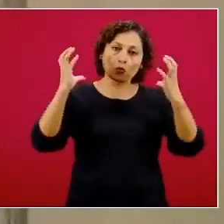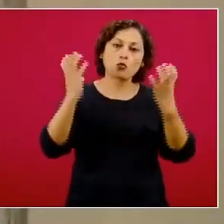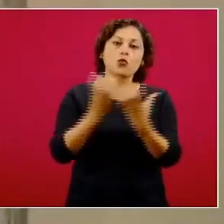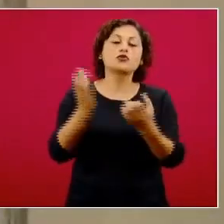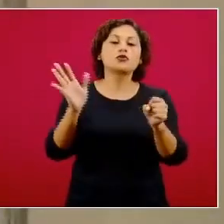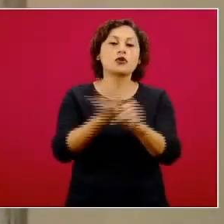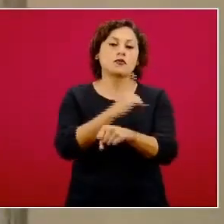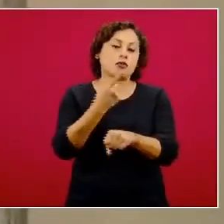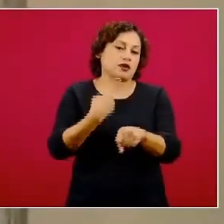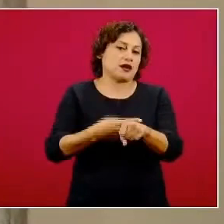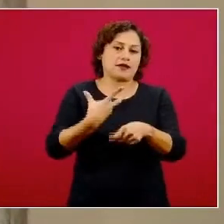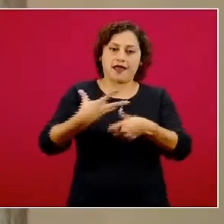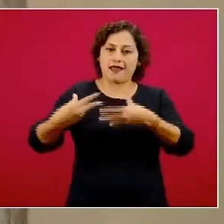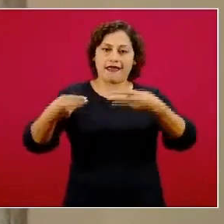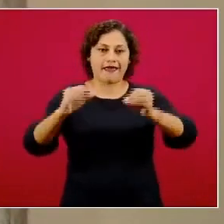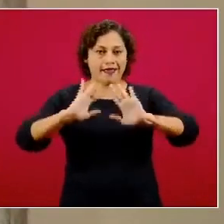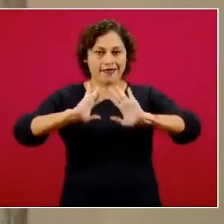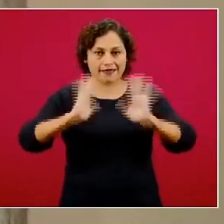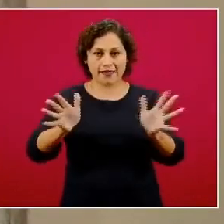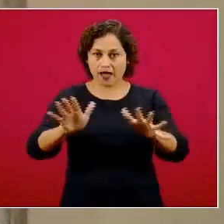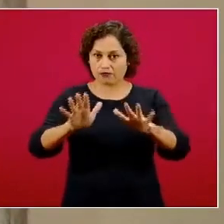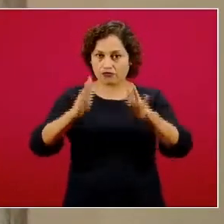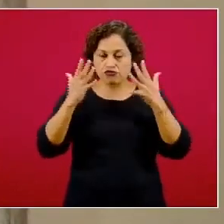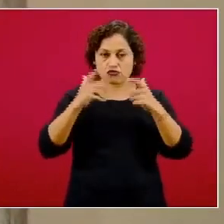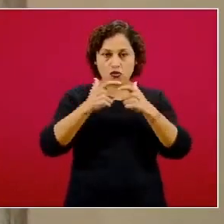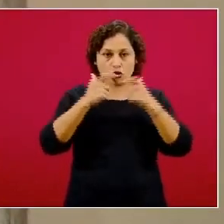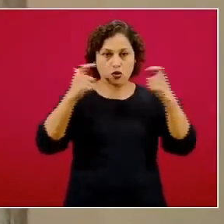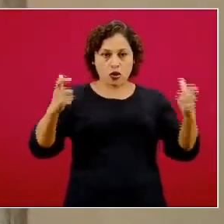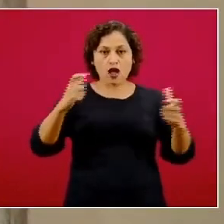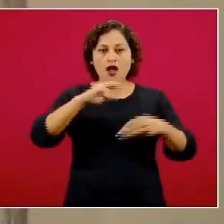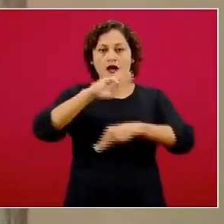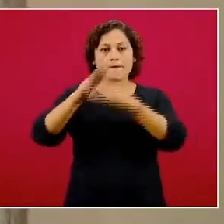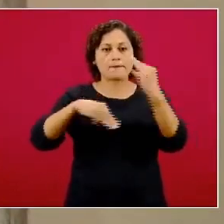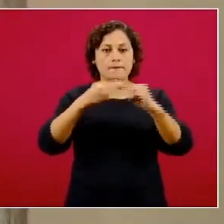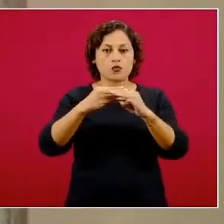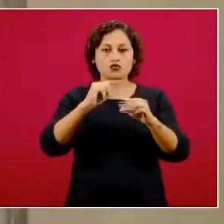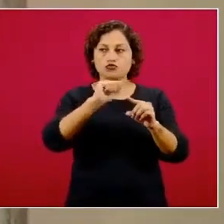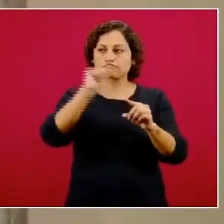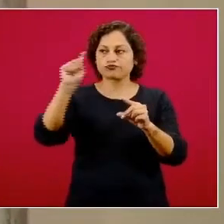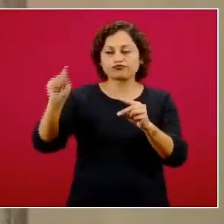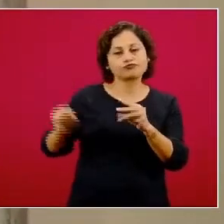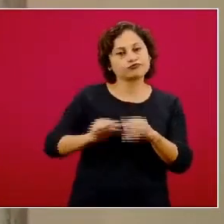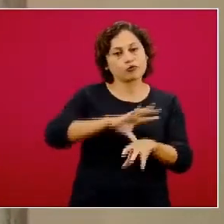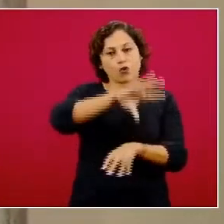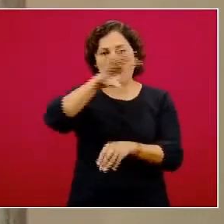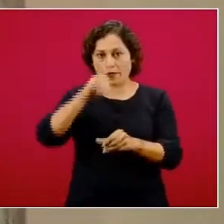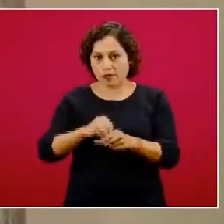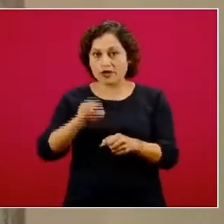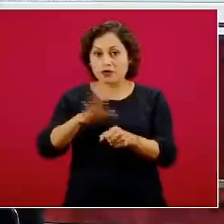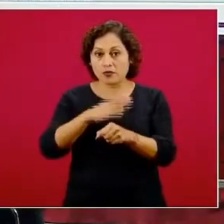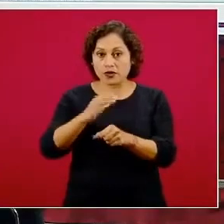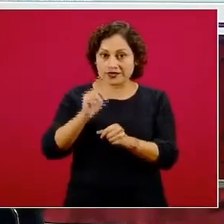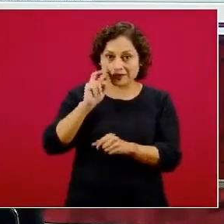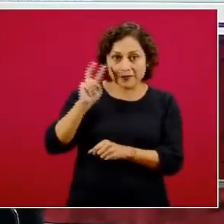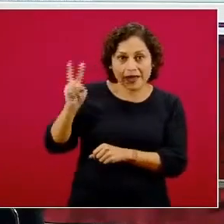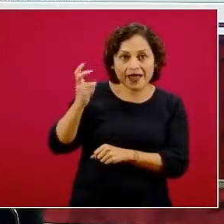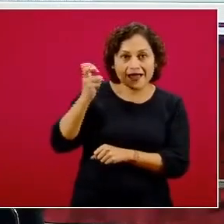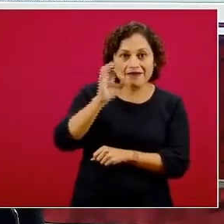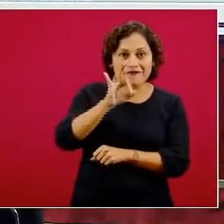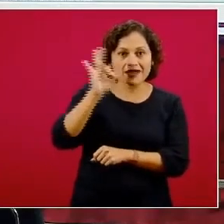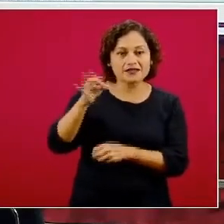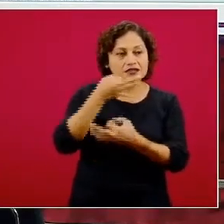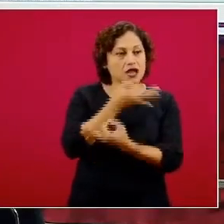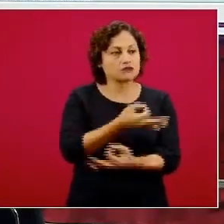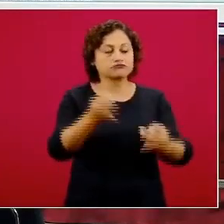situación pandémica en donde prácticamente todo el mundo tiene una transmisión y por lo tanto pues se emite ese aviso para